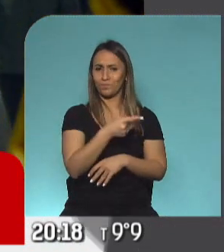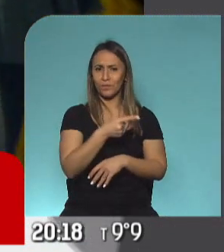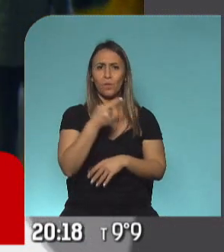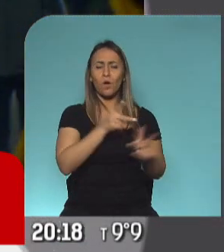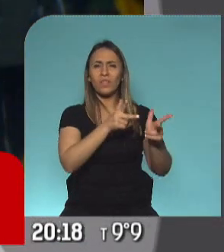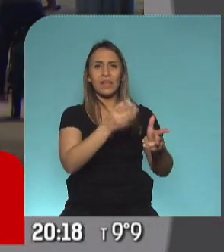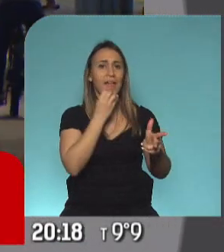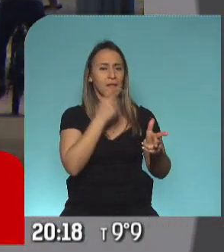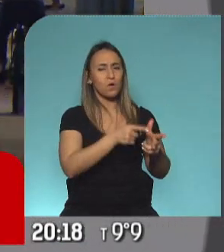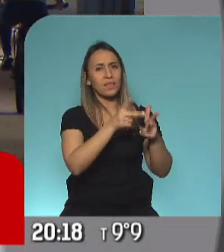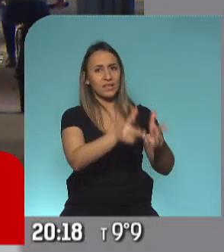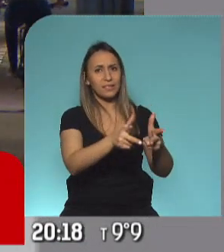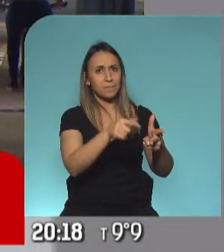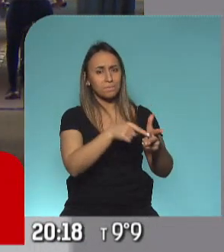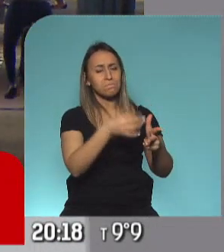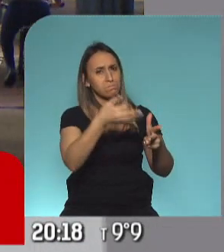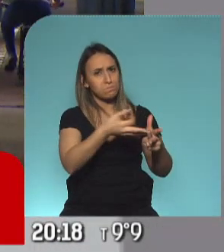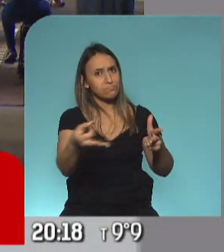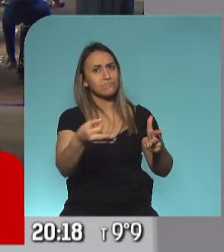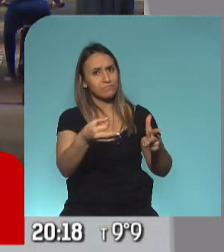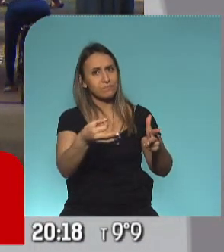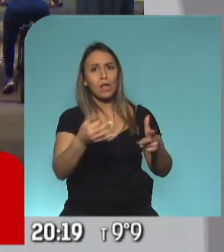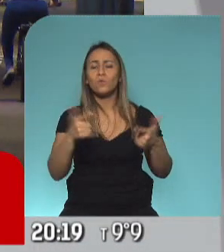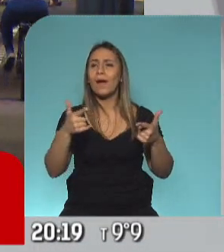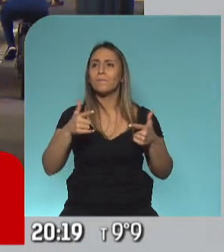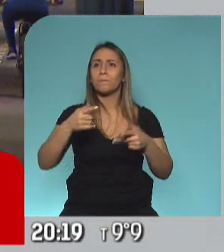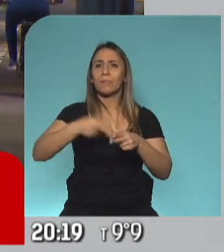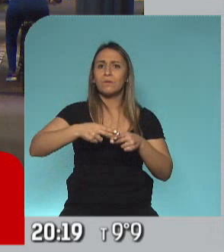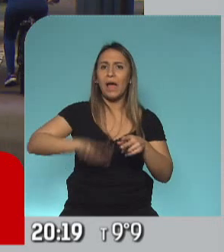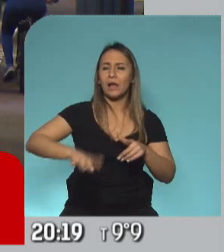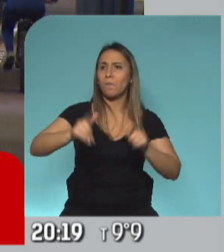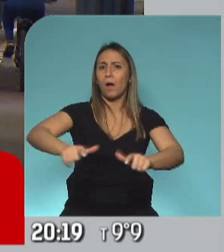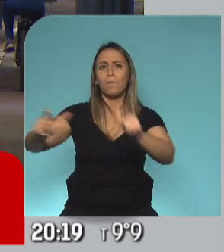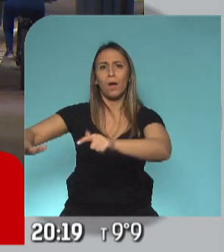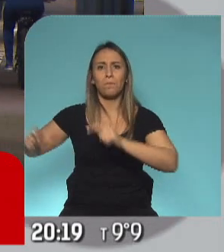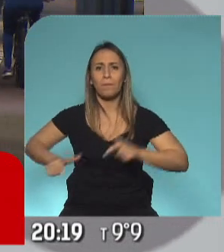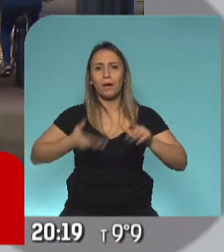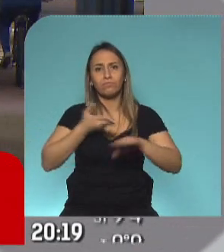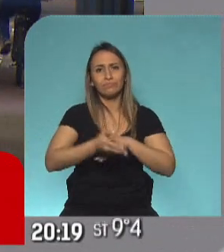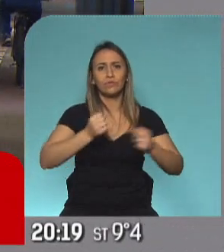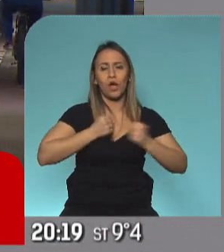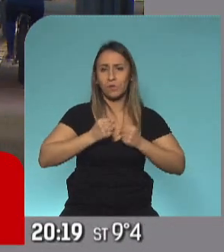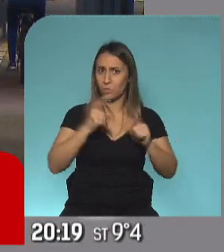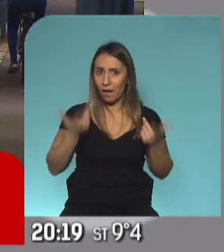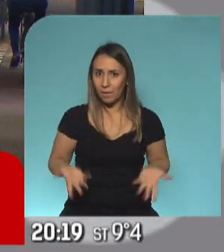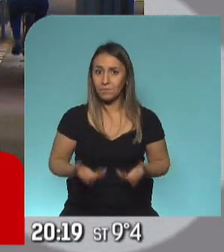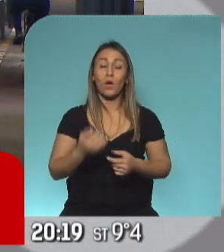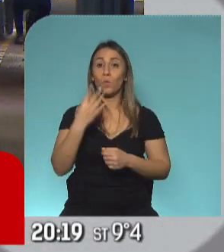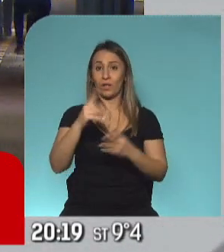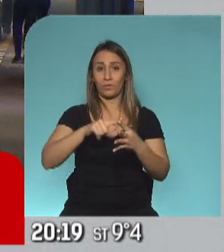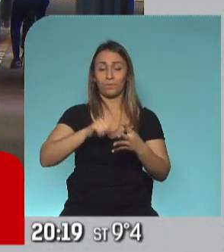con criterio, que no hay muchos lugares para correr. No. Entonces hay 4. 2 parques que tiene Caballito,